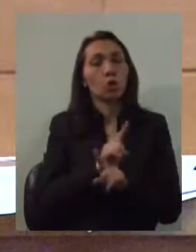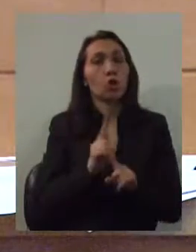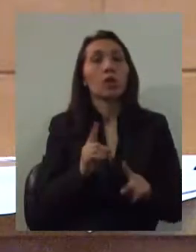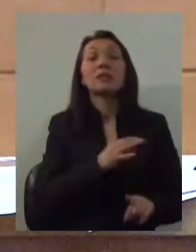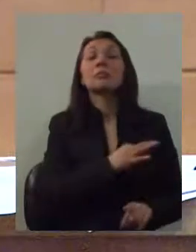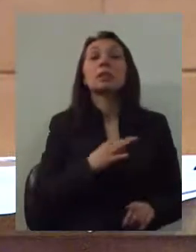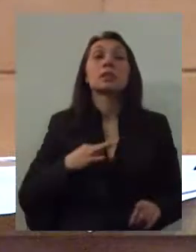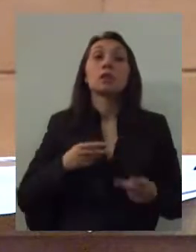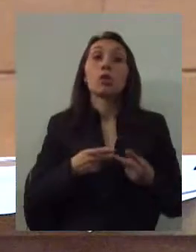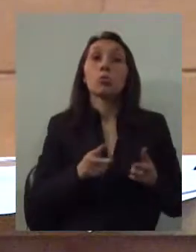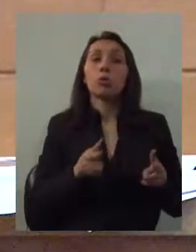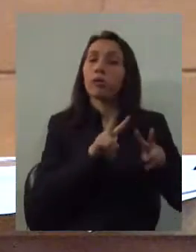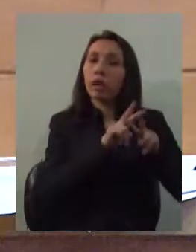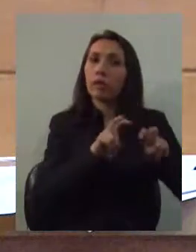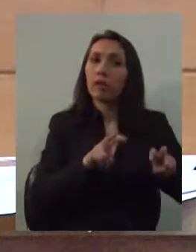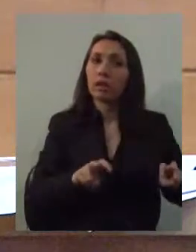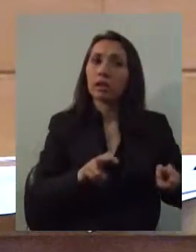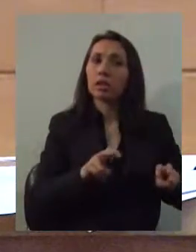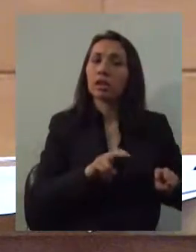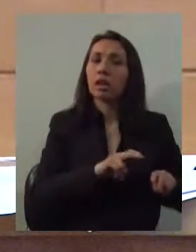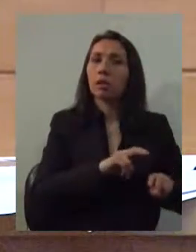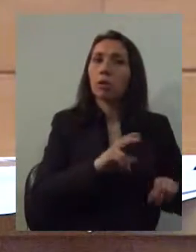Ministerio Público que investiga los delitos.